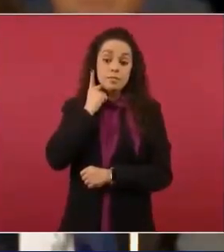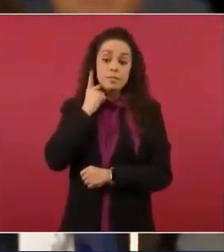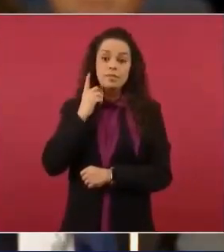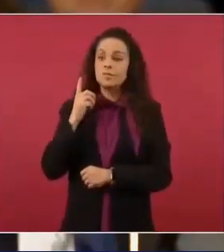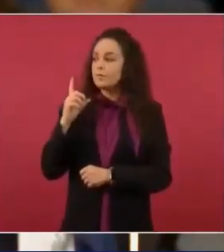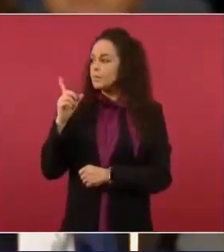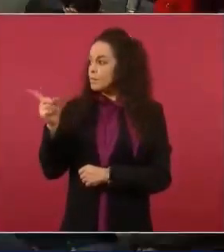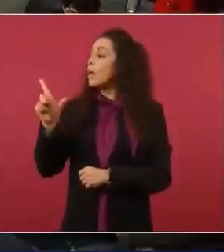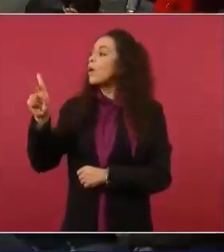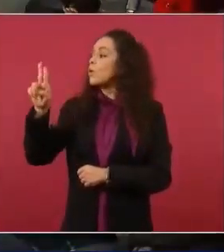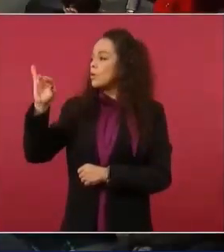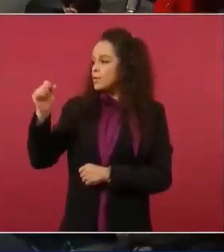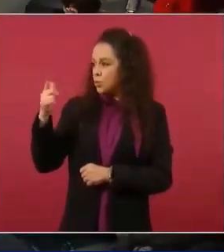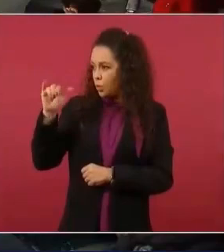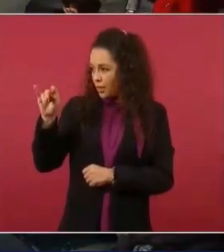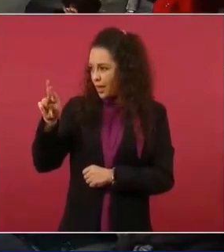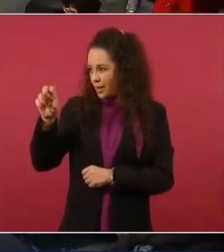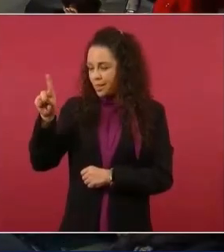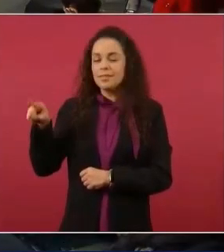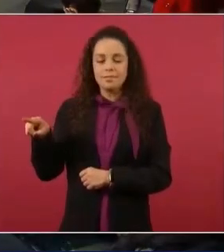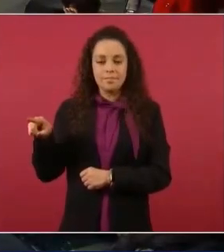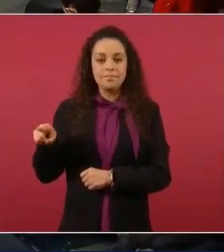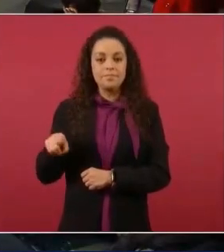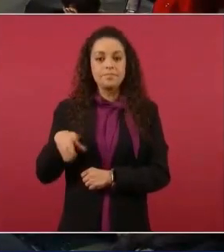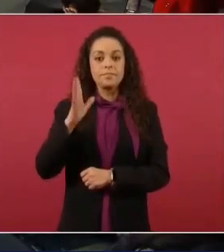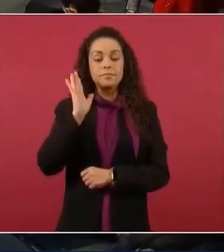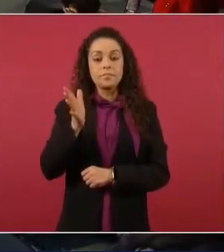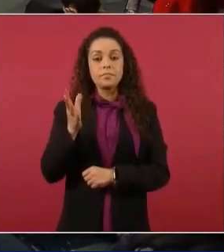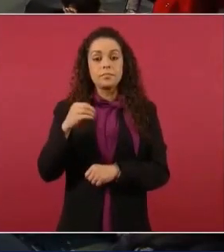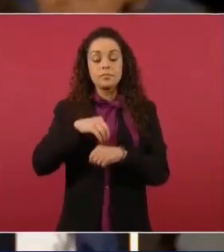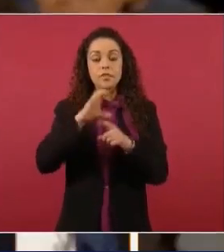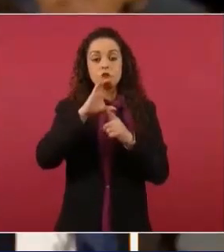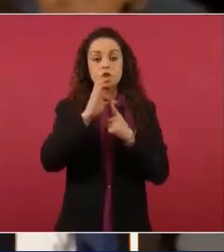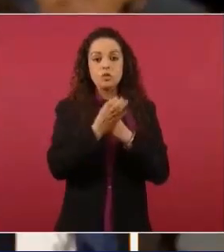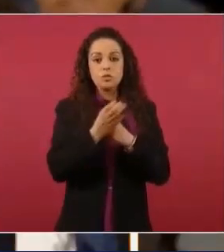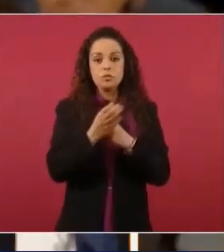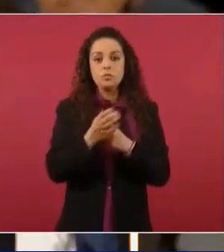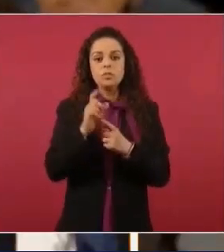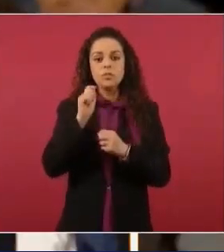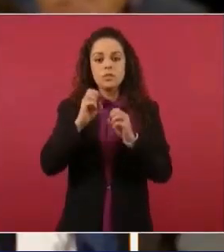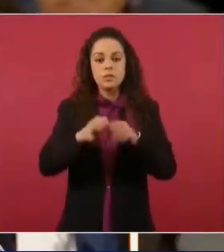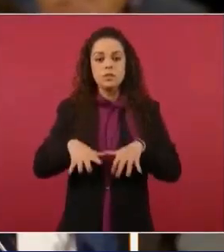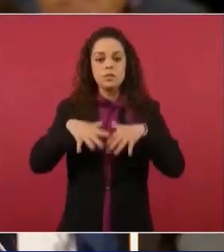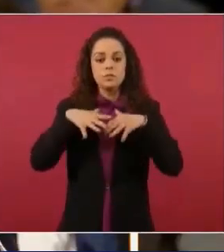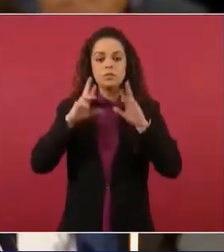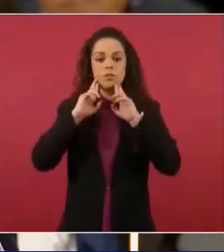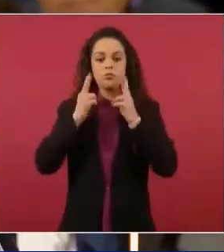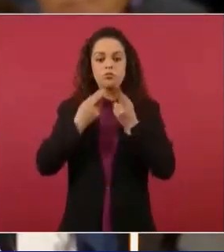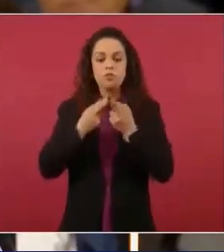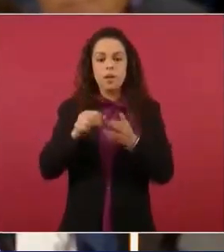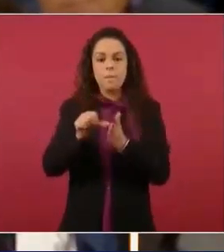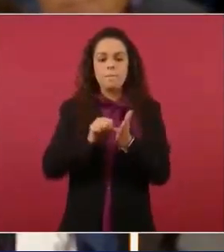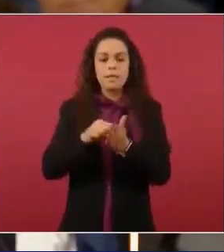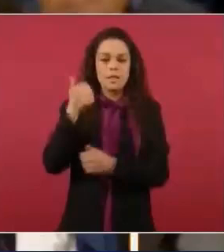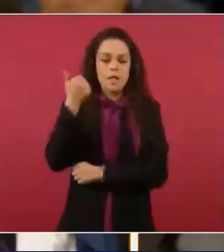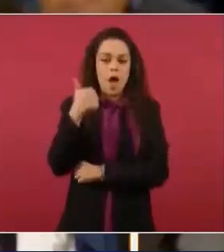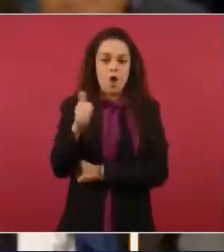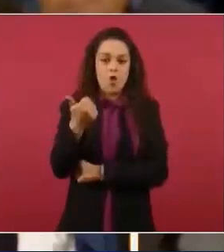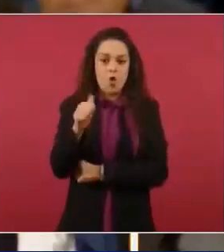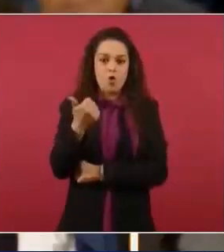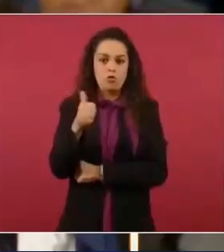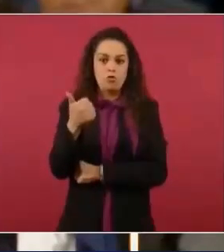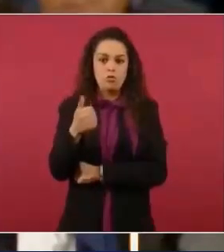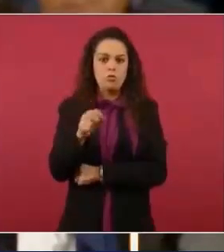Gutiérrez. Sí, ya se formó la comisión a raíz de este foro que se hizo en agosto. Incluso pues tiene muy